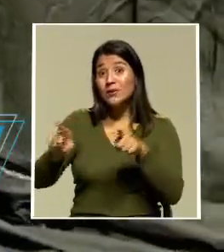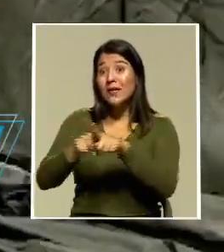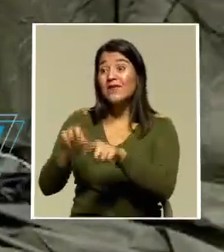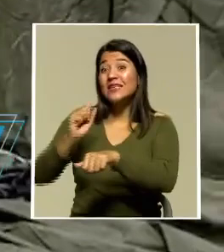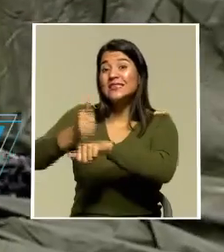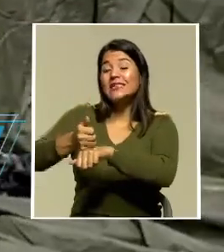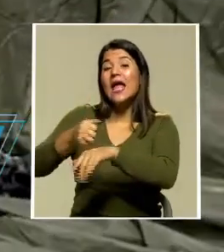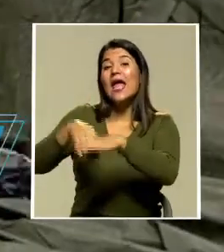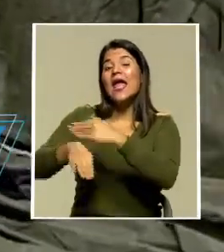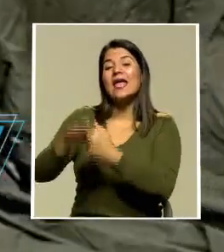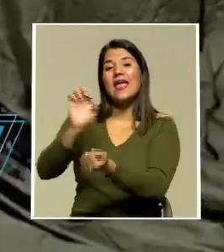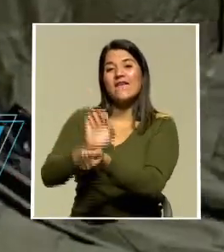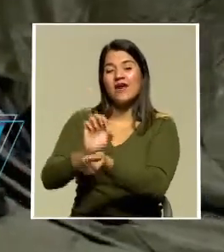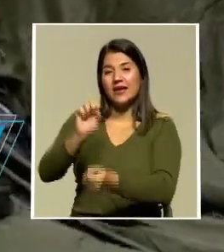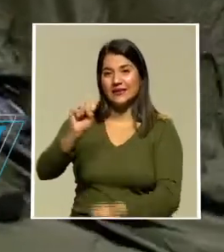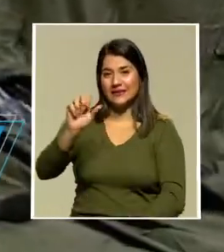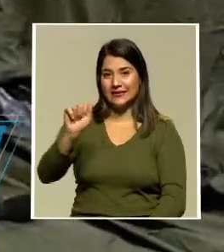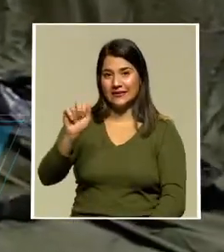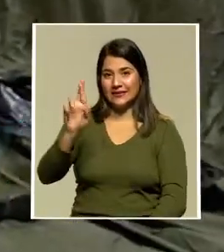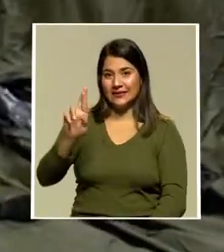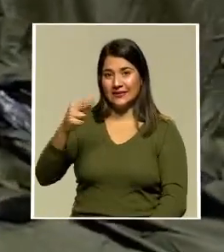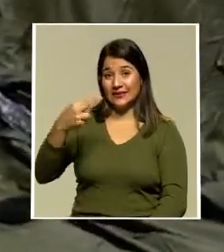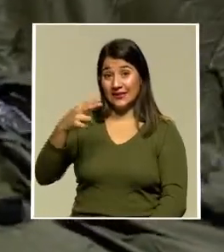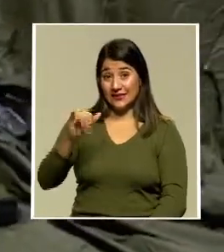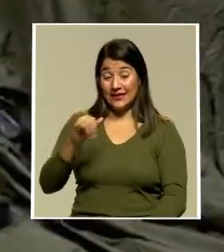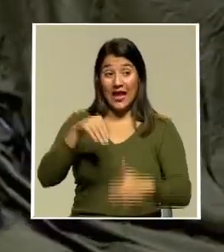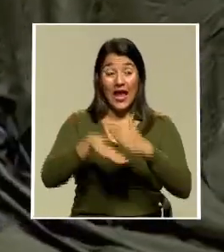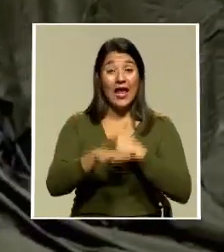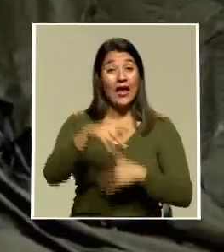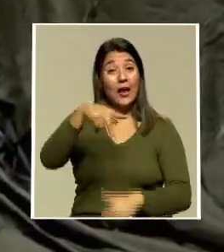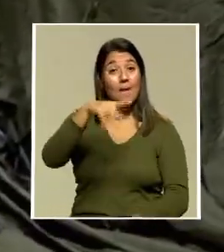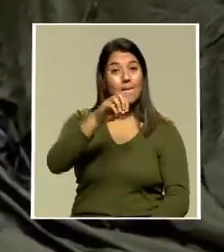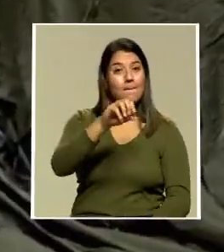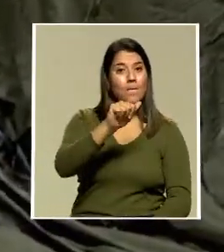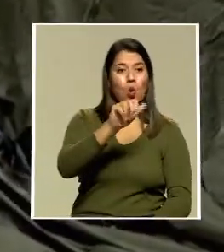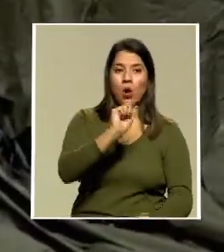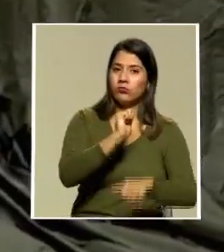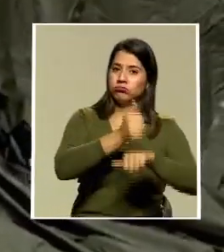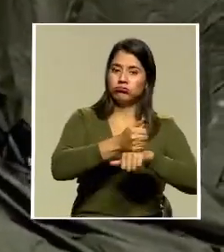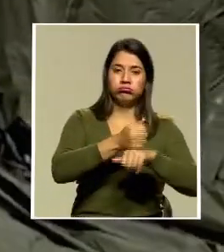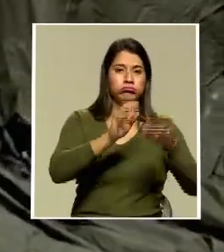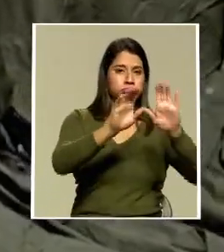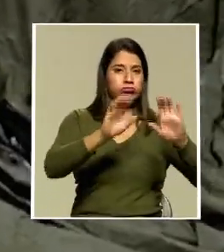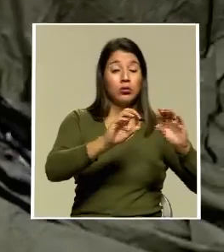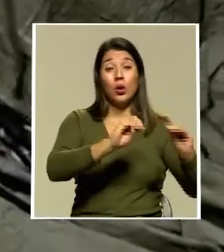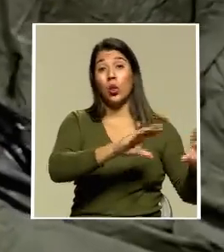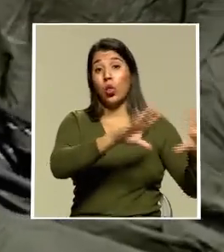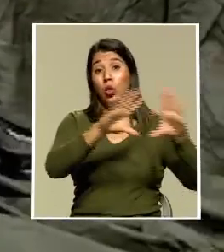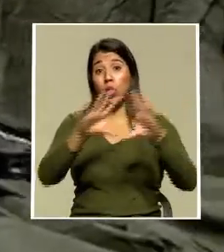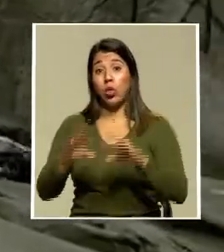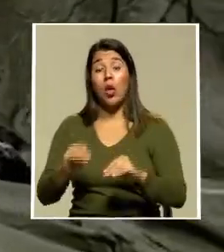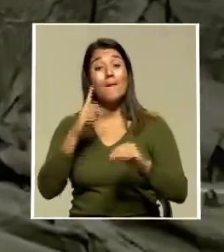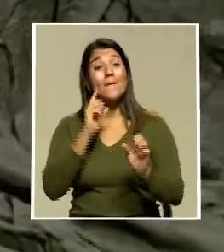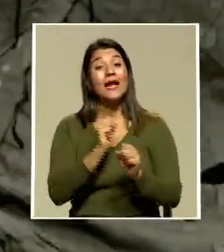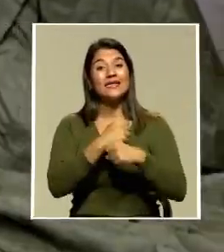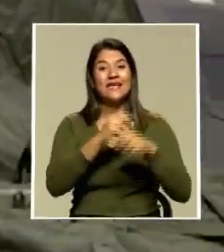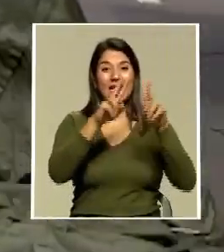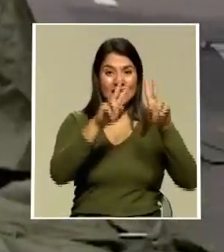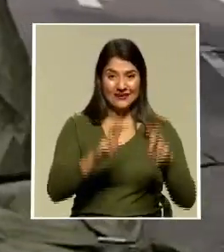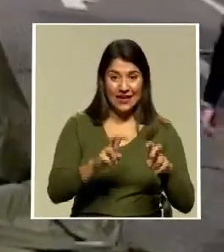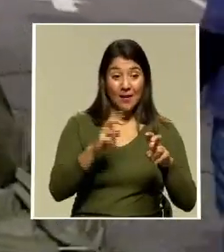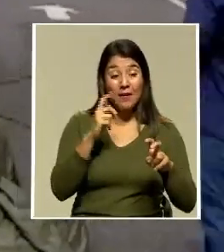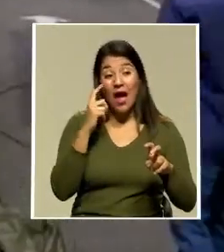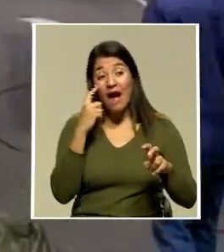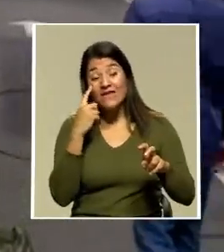Sarchí. En el caso de Poás, las tiendas se están utilizando 24 horas al día para la realización de hisopados nasales. En promedio